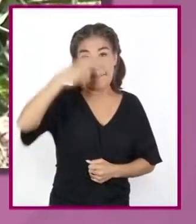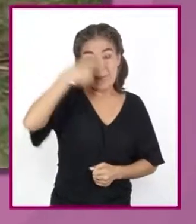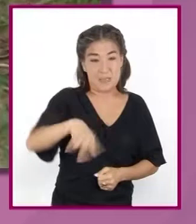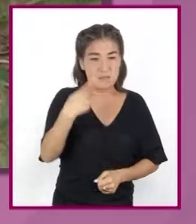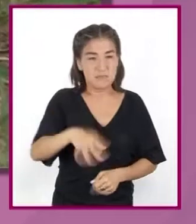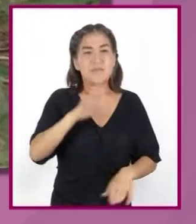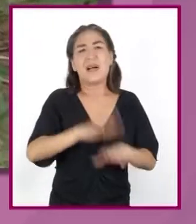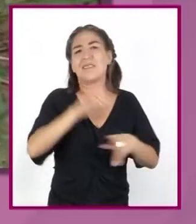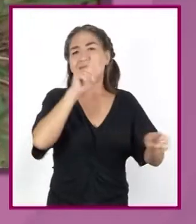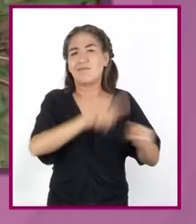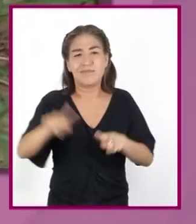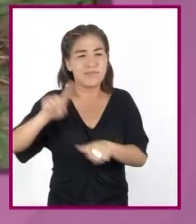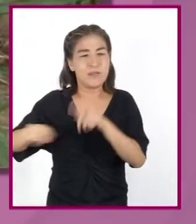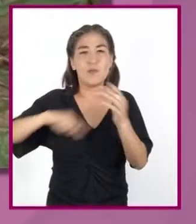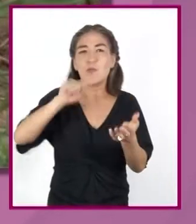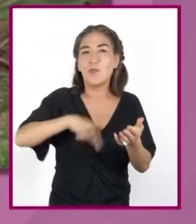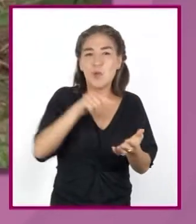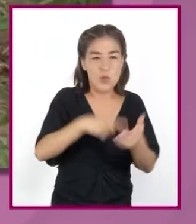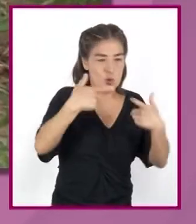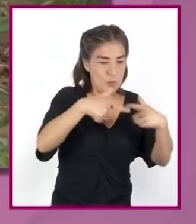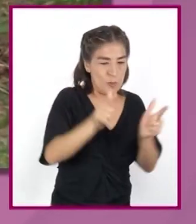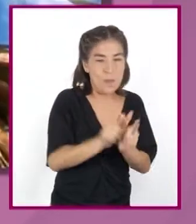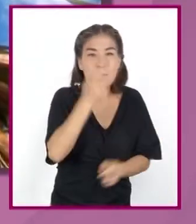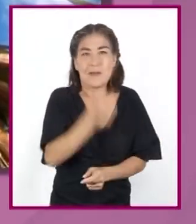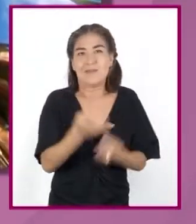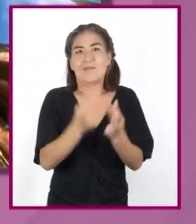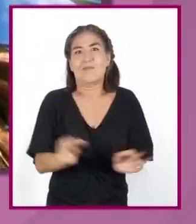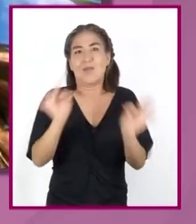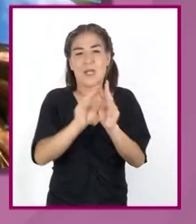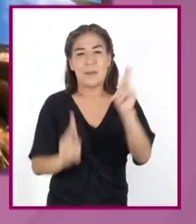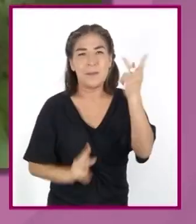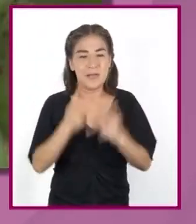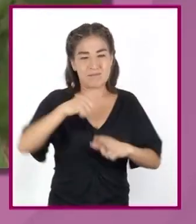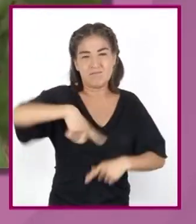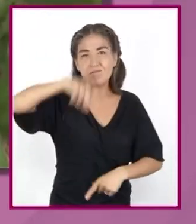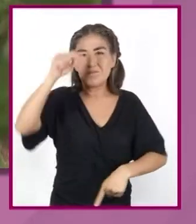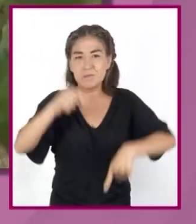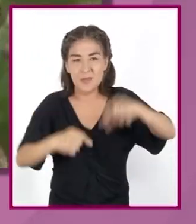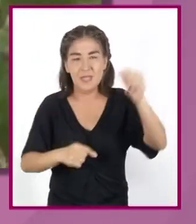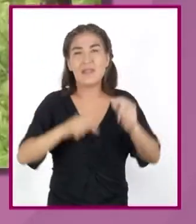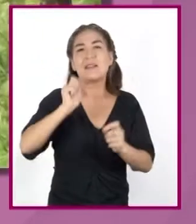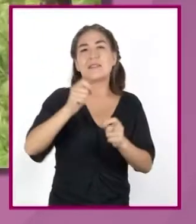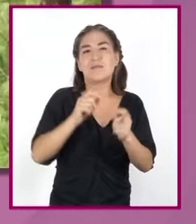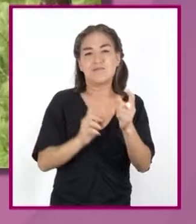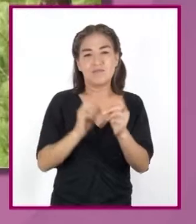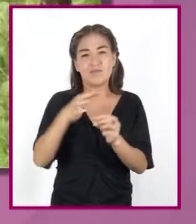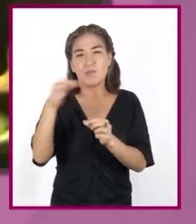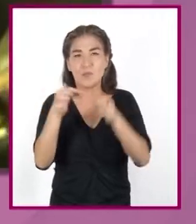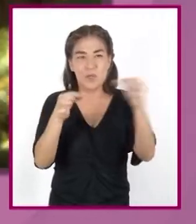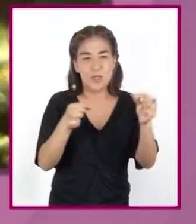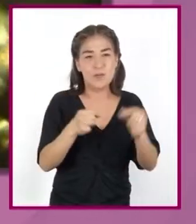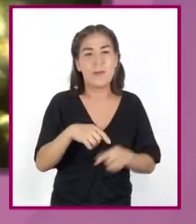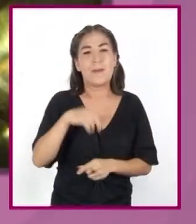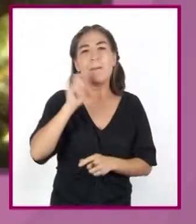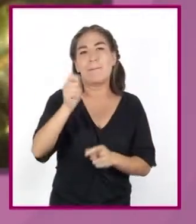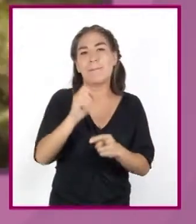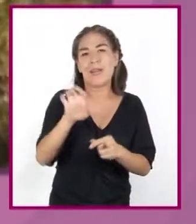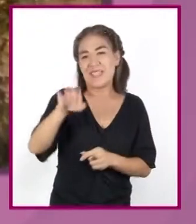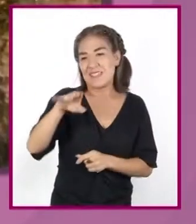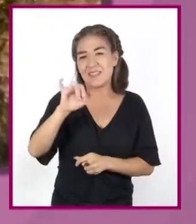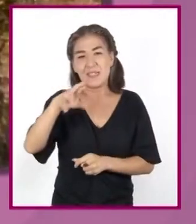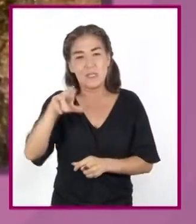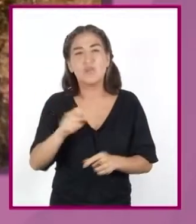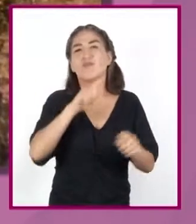de diversificación de muchos grupos importantes de plantas, como los magueyes, cactos, pinos y encinos, entre